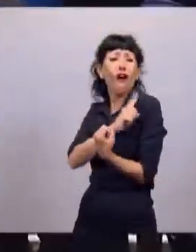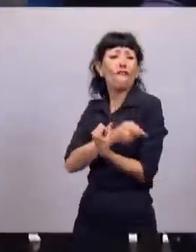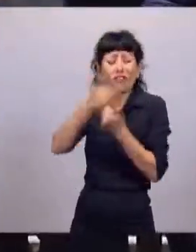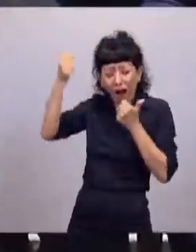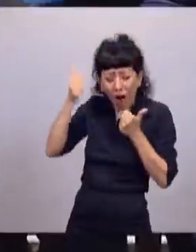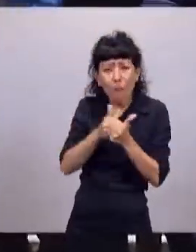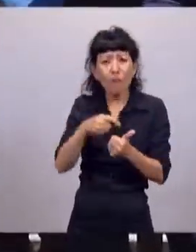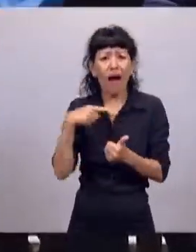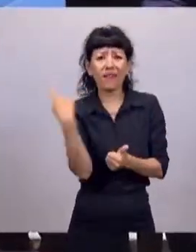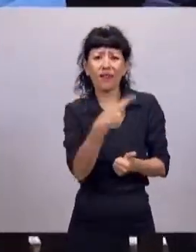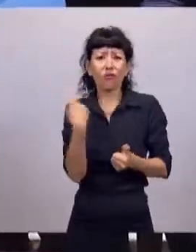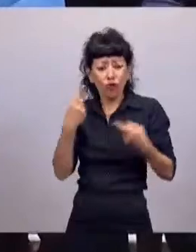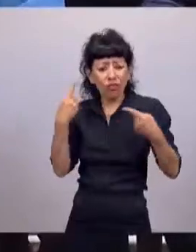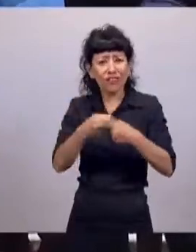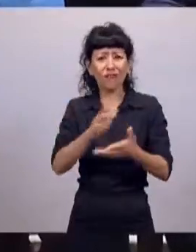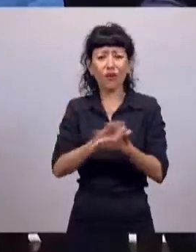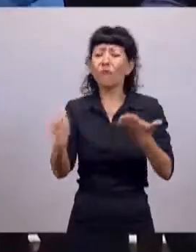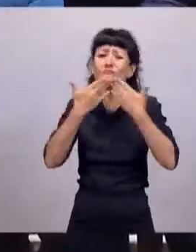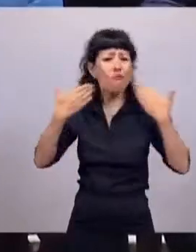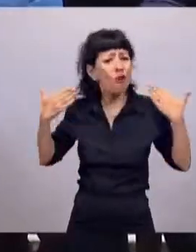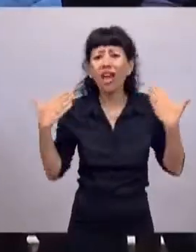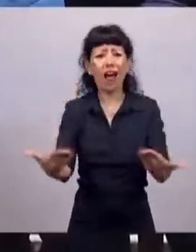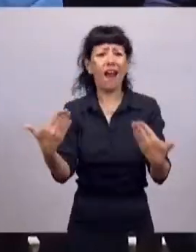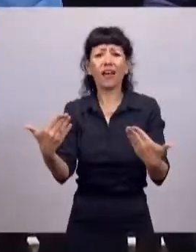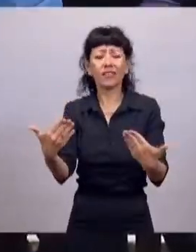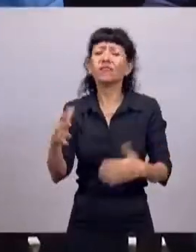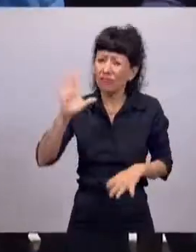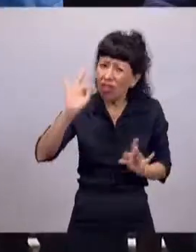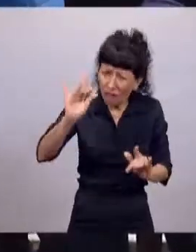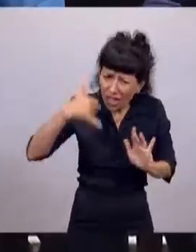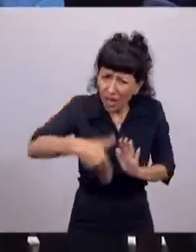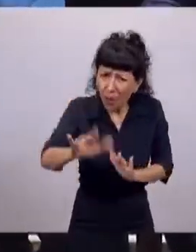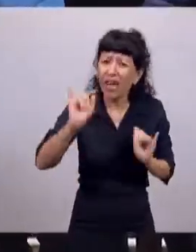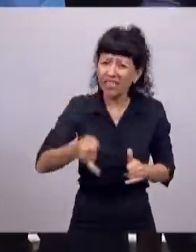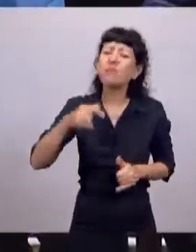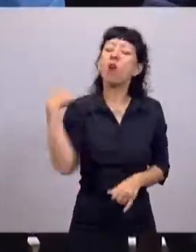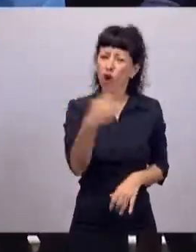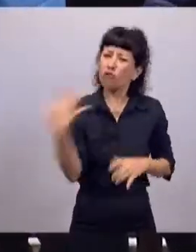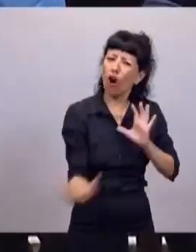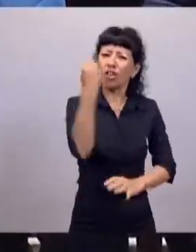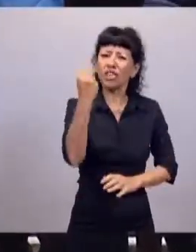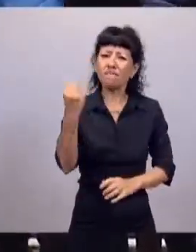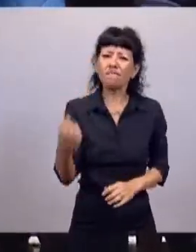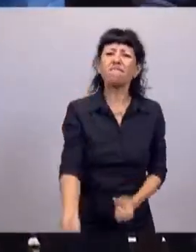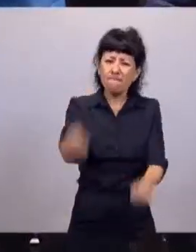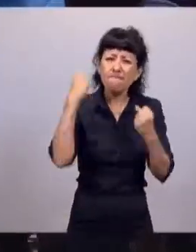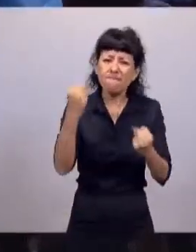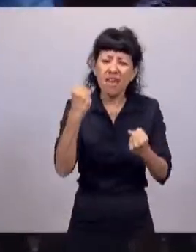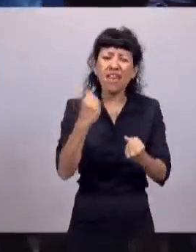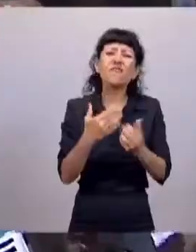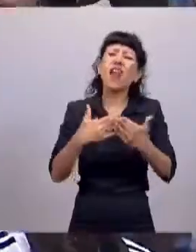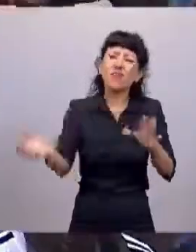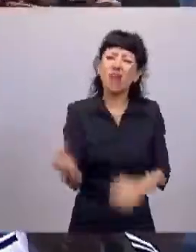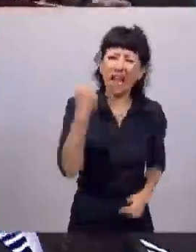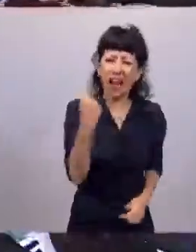este desafío. Muchas gracias. Será difícil, pero lo vamos a lograr. ¡Viva la libertad, carajo!